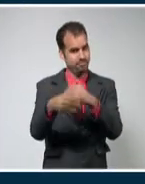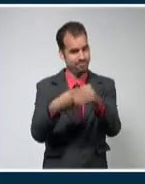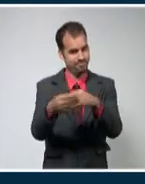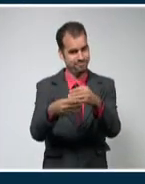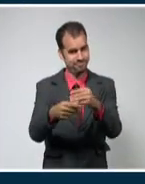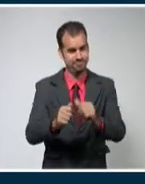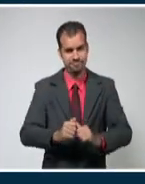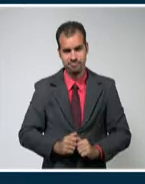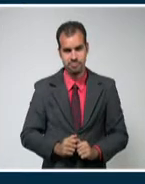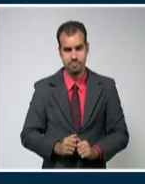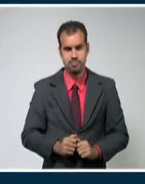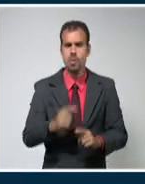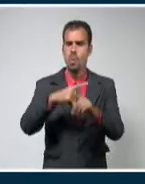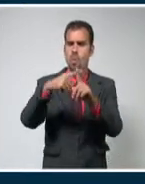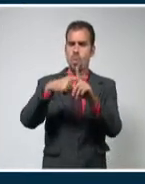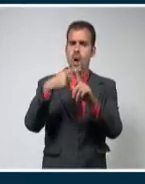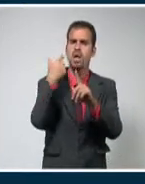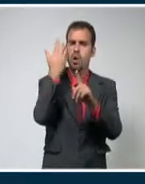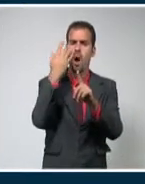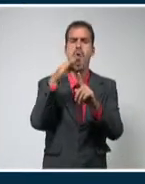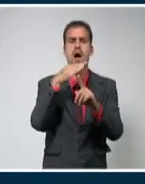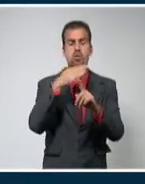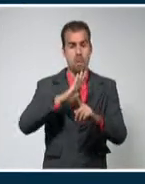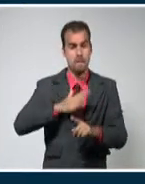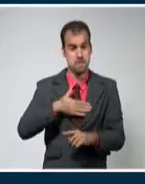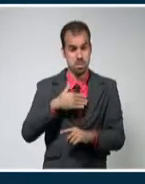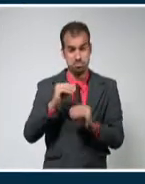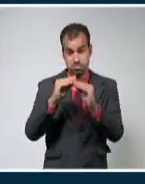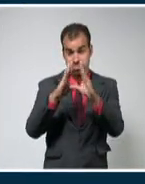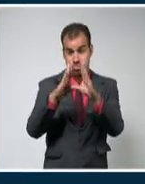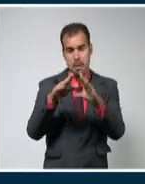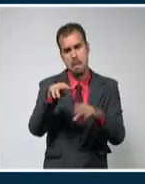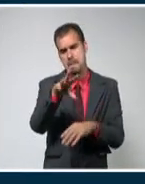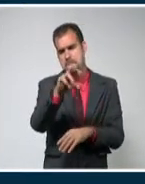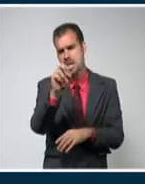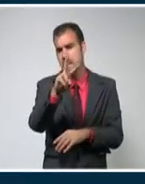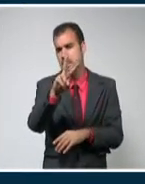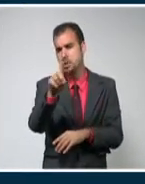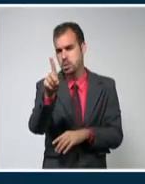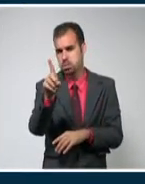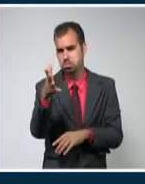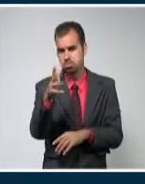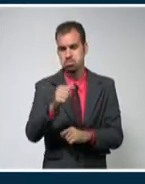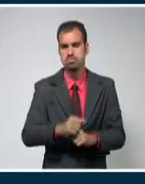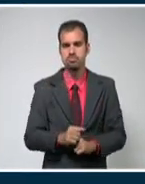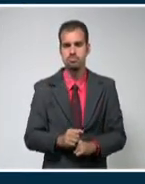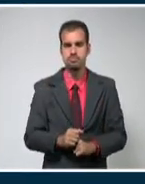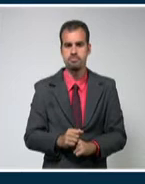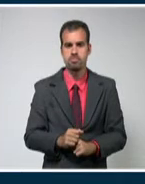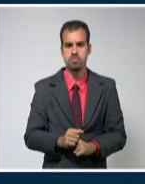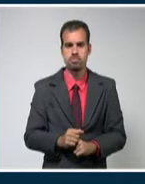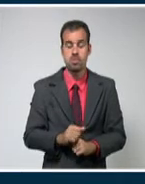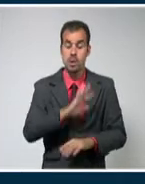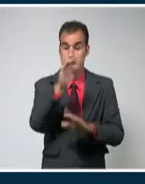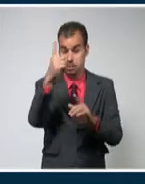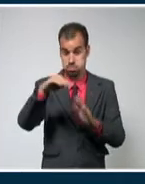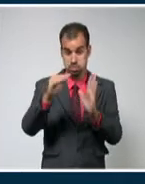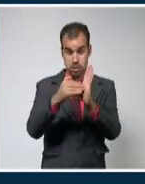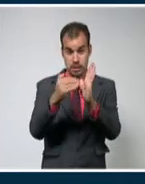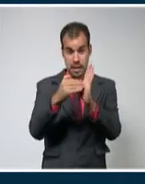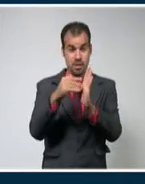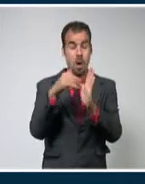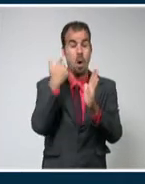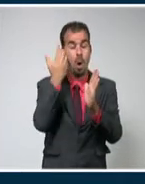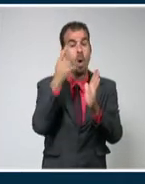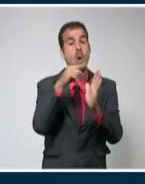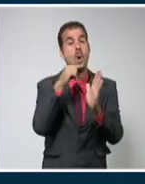tendremos valores mínimos entre 18 y 21 grados Celsius en todo el territorio nacional y para la tarde máximas entre los 31 y hasta 34 grados,